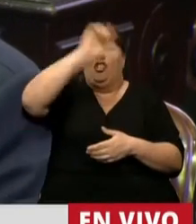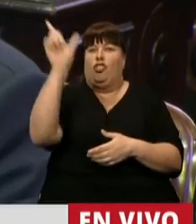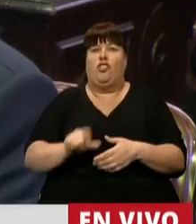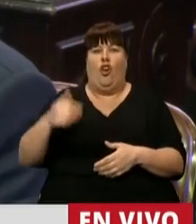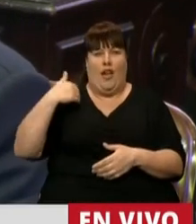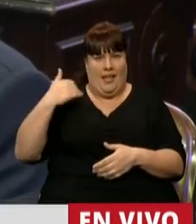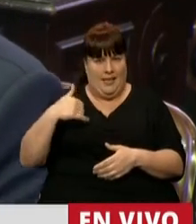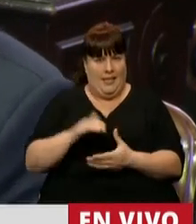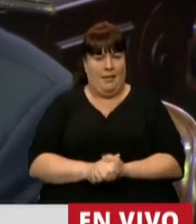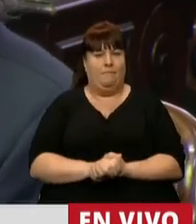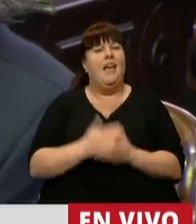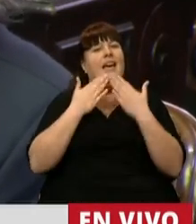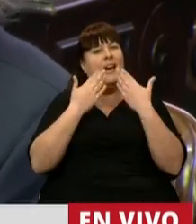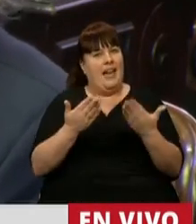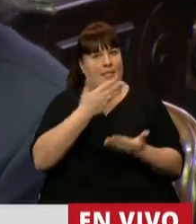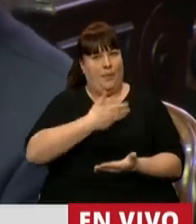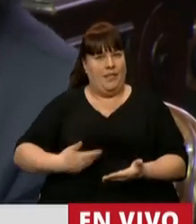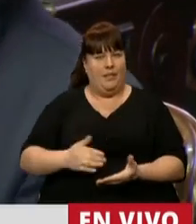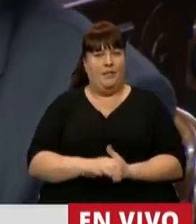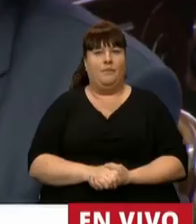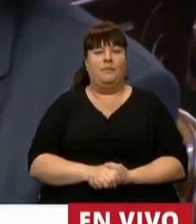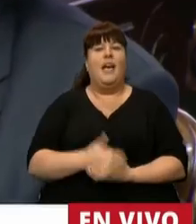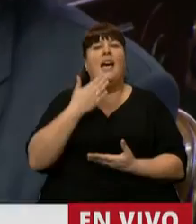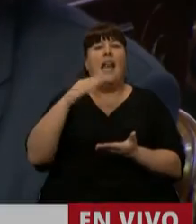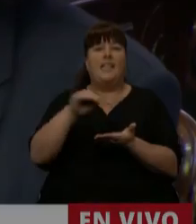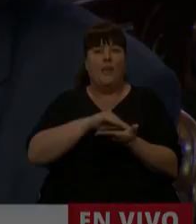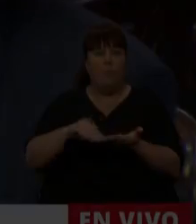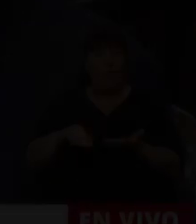a lo largo y a lo ancho de todo el país. Gracias, presidente. Gracias, diputado Ramón.